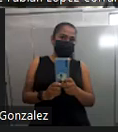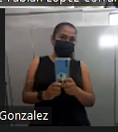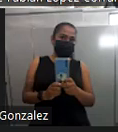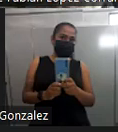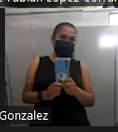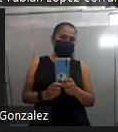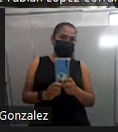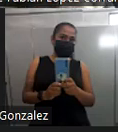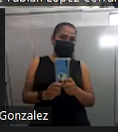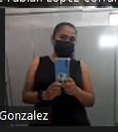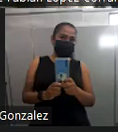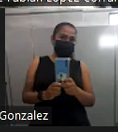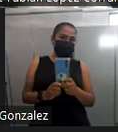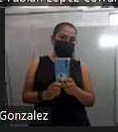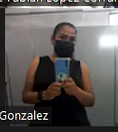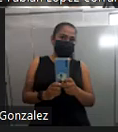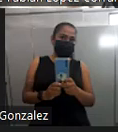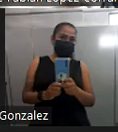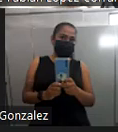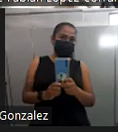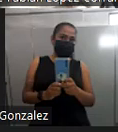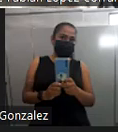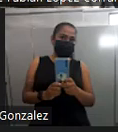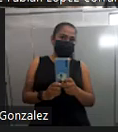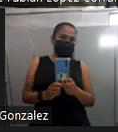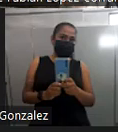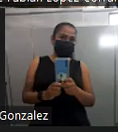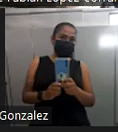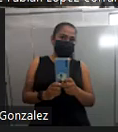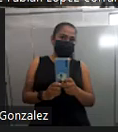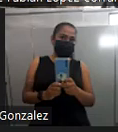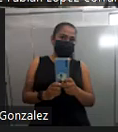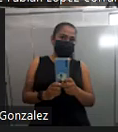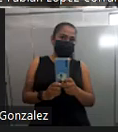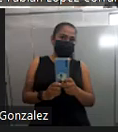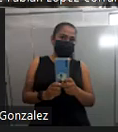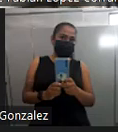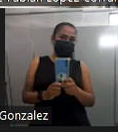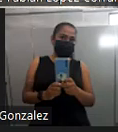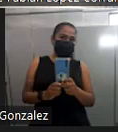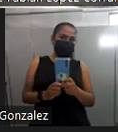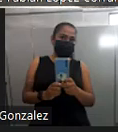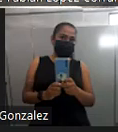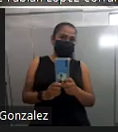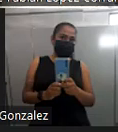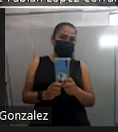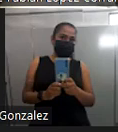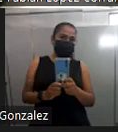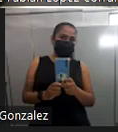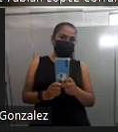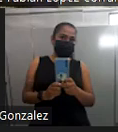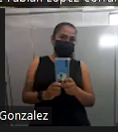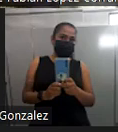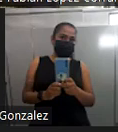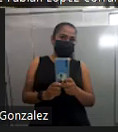el mal estácillos bastante móvil No encontraste Cuando el sol y Lalo no están en un ángulo de 45